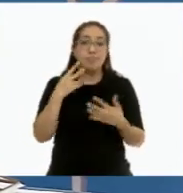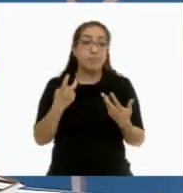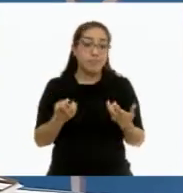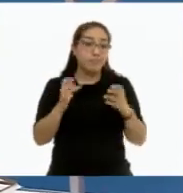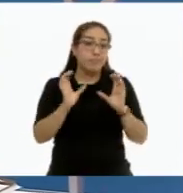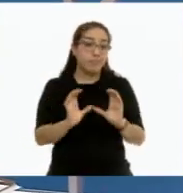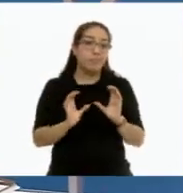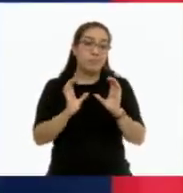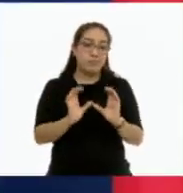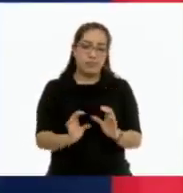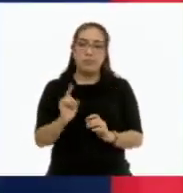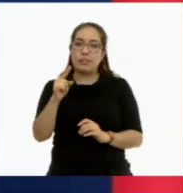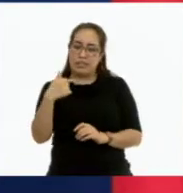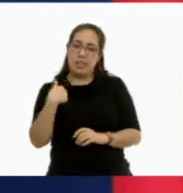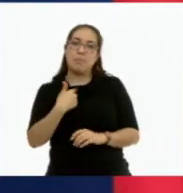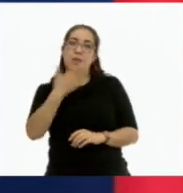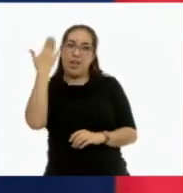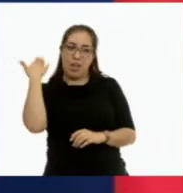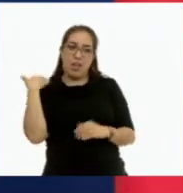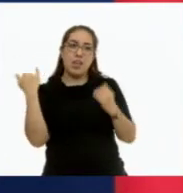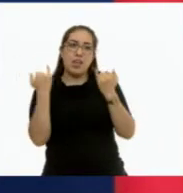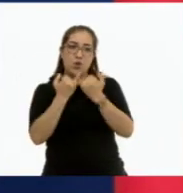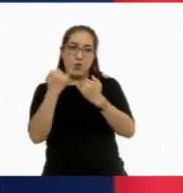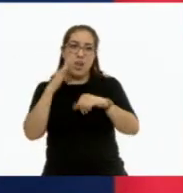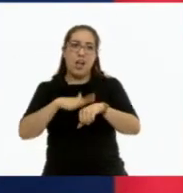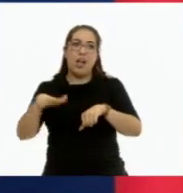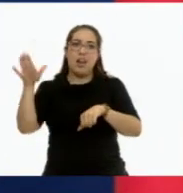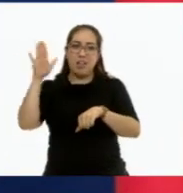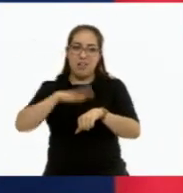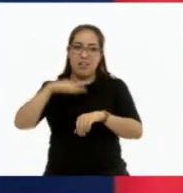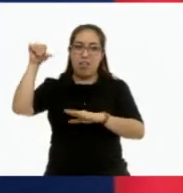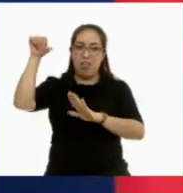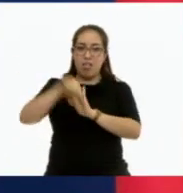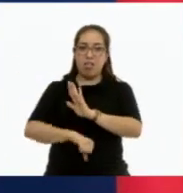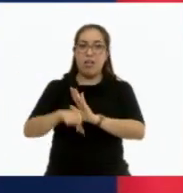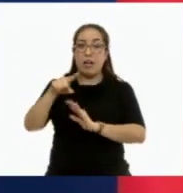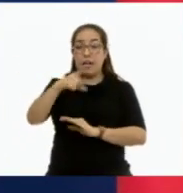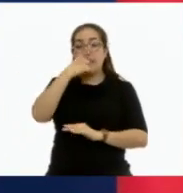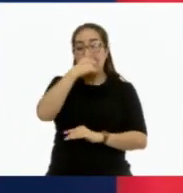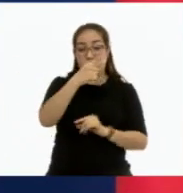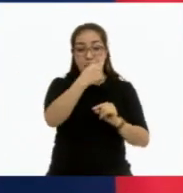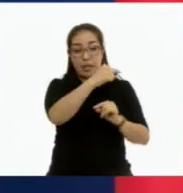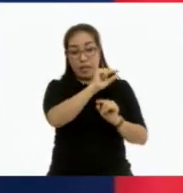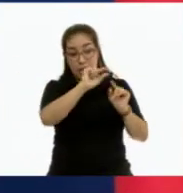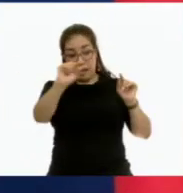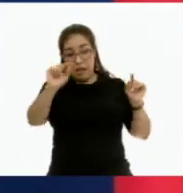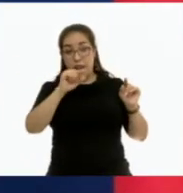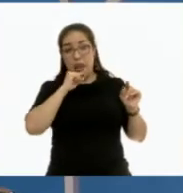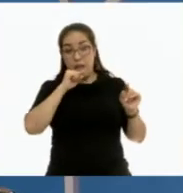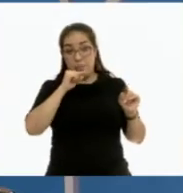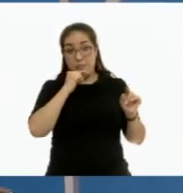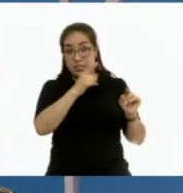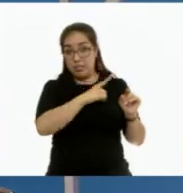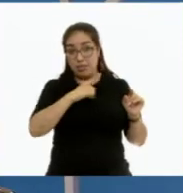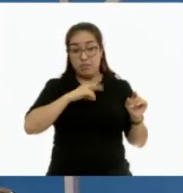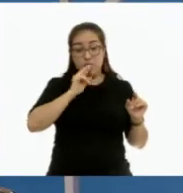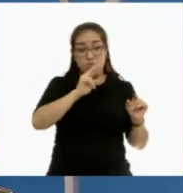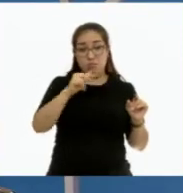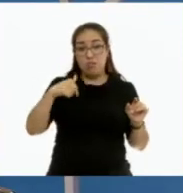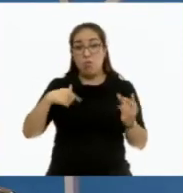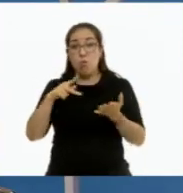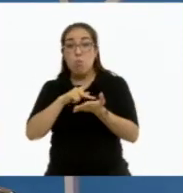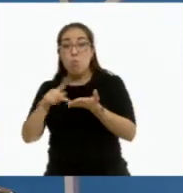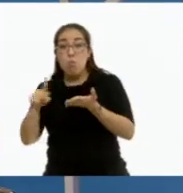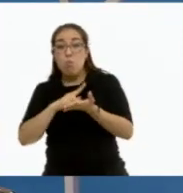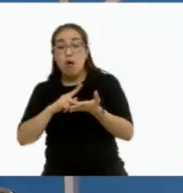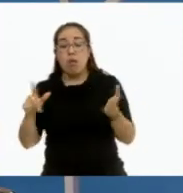mí un día me reprobaron porque decía, contesta con lápiz, y contesté con pluma, y me reprobaron. Y es que a veces en el momento de